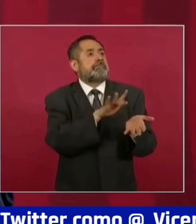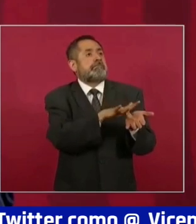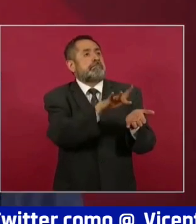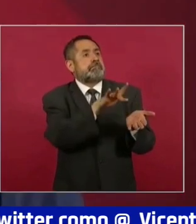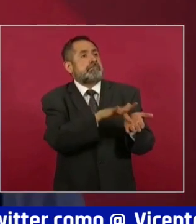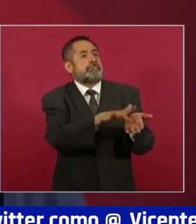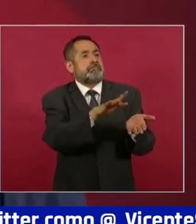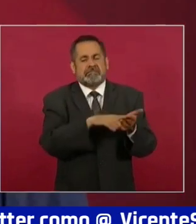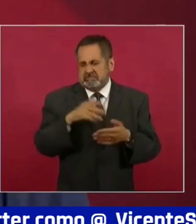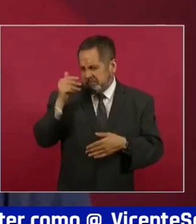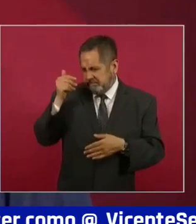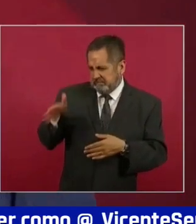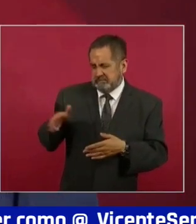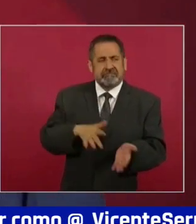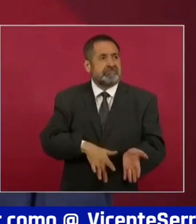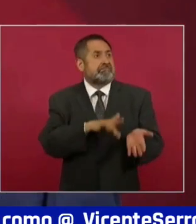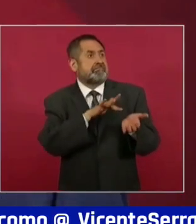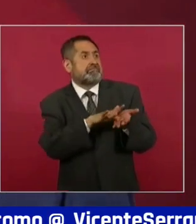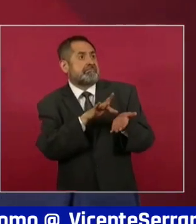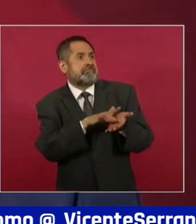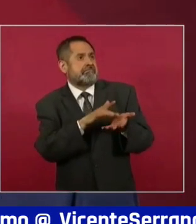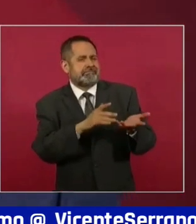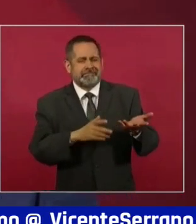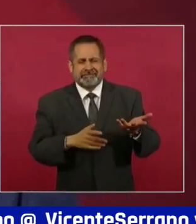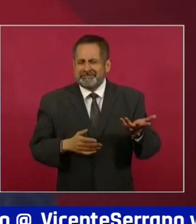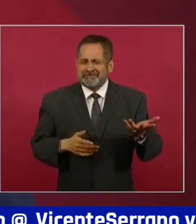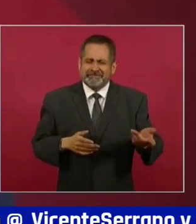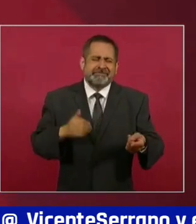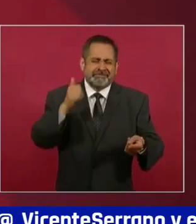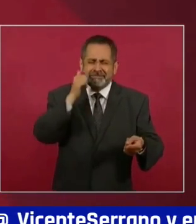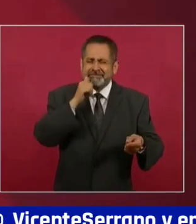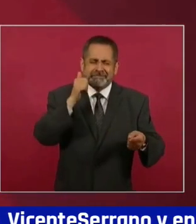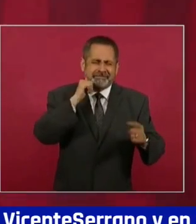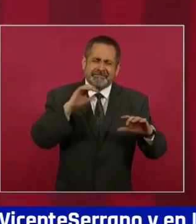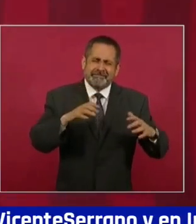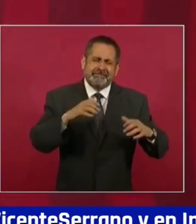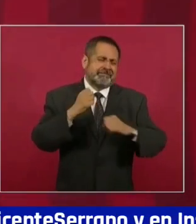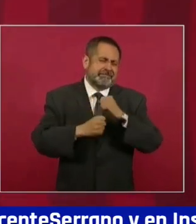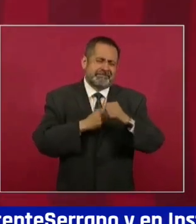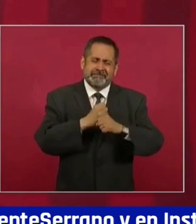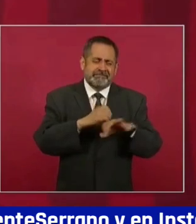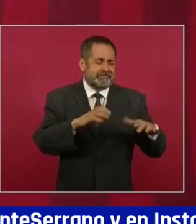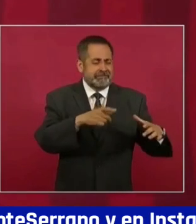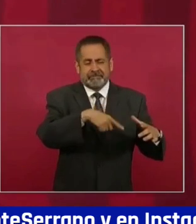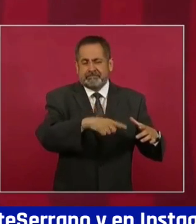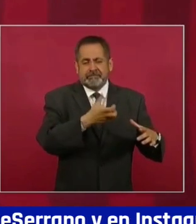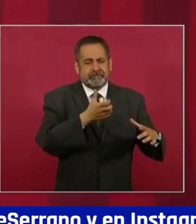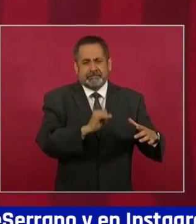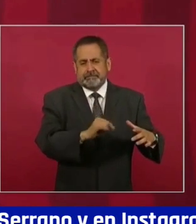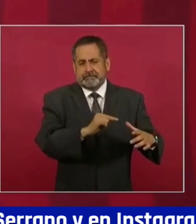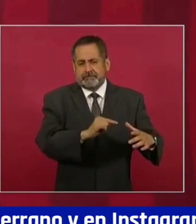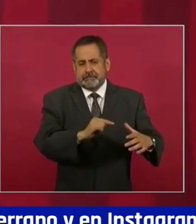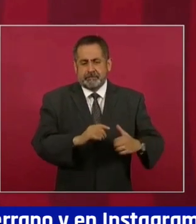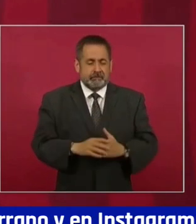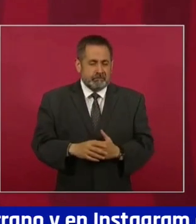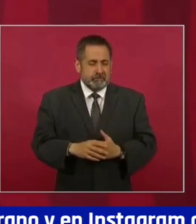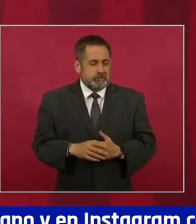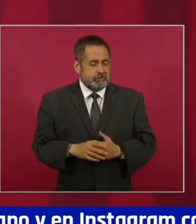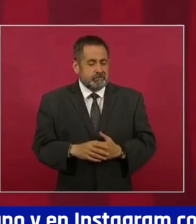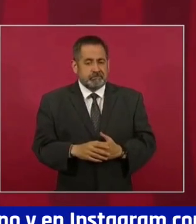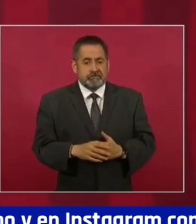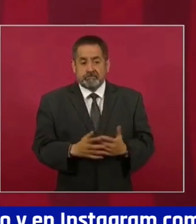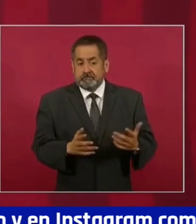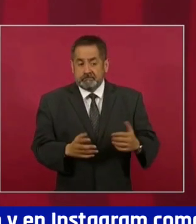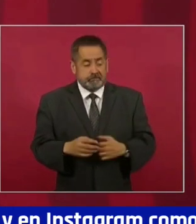decir que nos iba a ir muy mal con los extranjeros, que nos iban a castigar a los mexicanos, imagínese usted. Pero que, pues ese señor